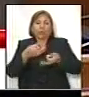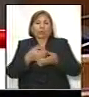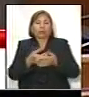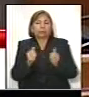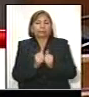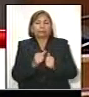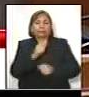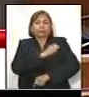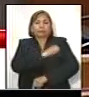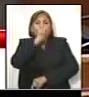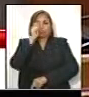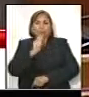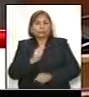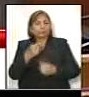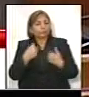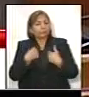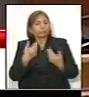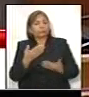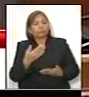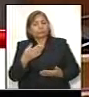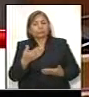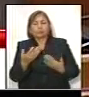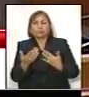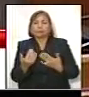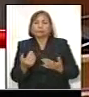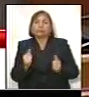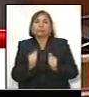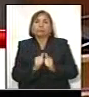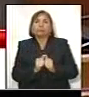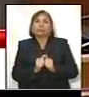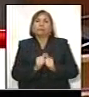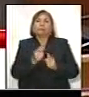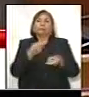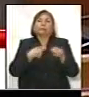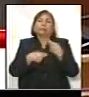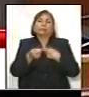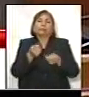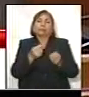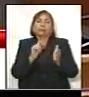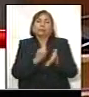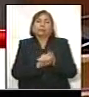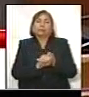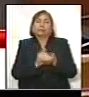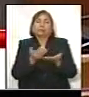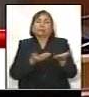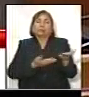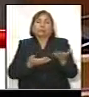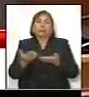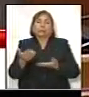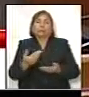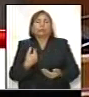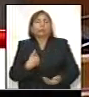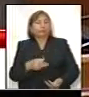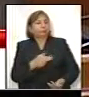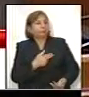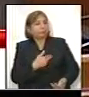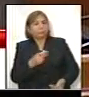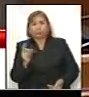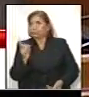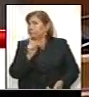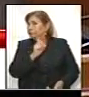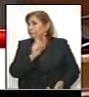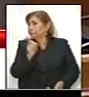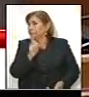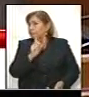Repito que esta economía se sustenta en el comercio y en los servicios. Nosotros tampoco debemos